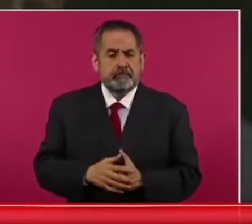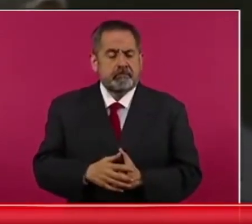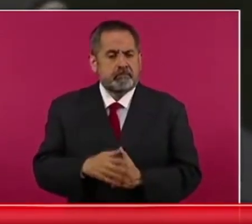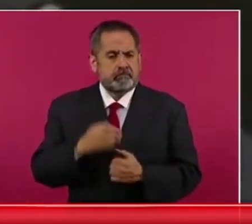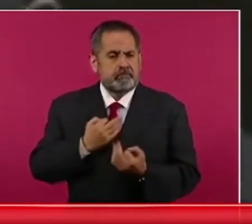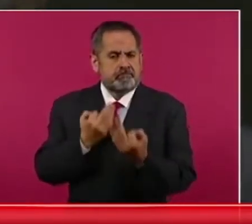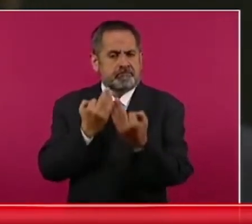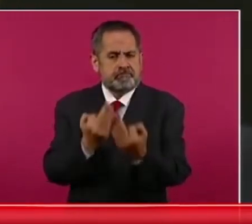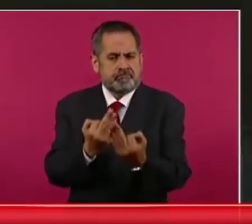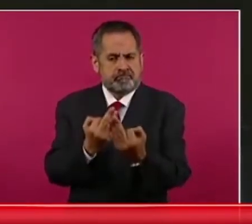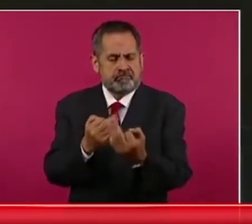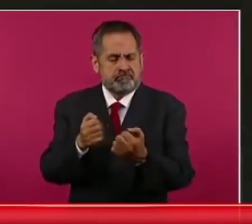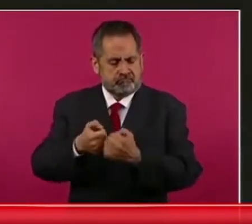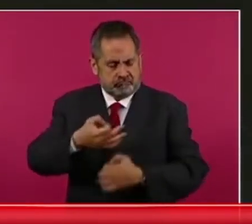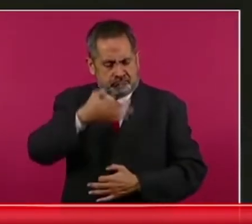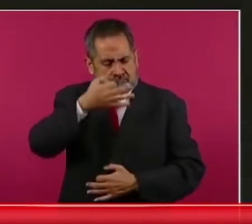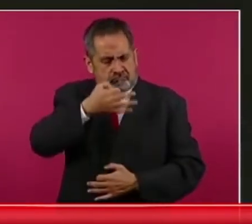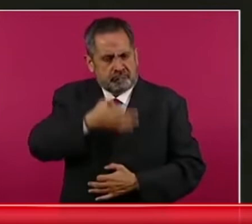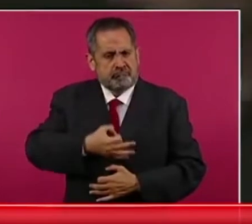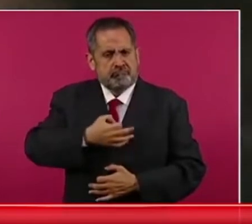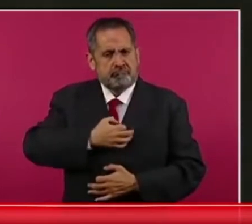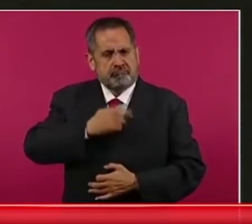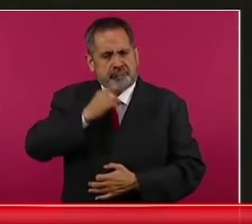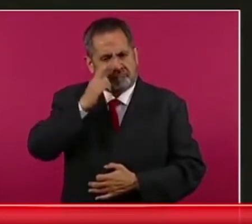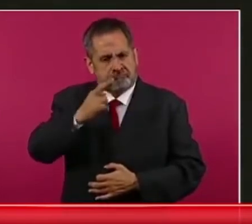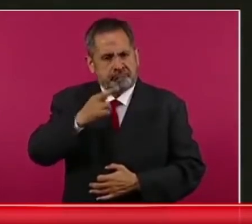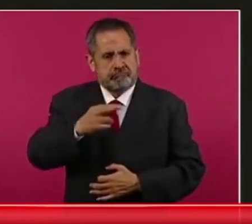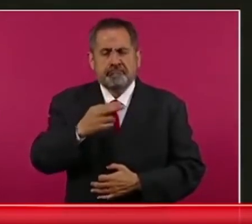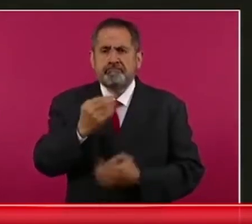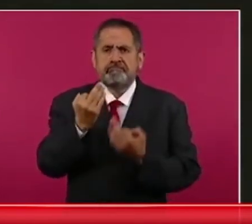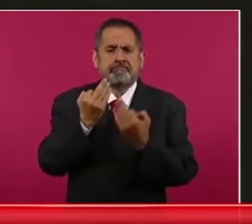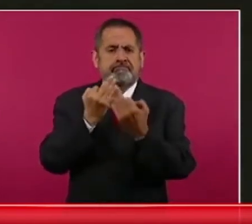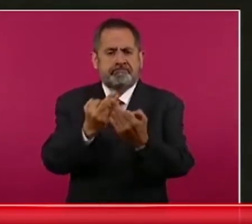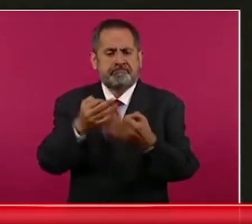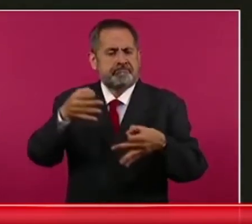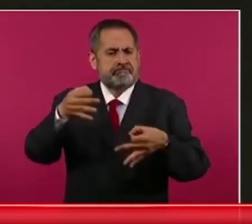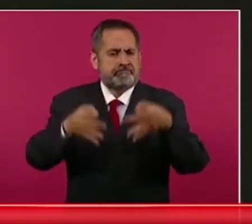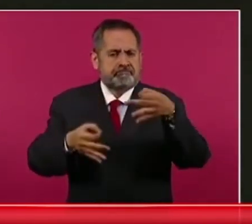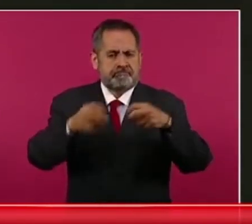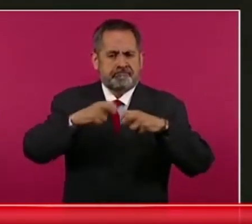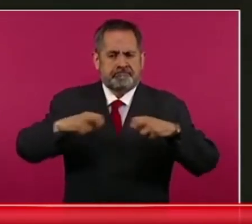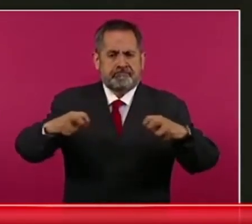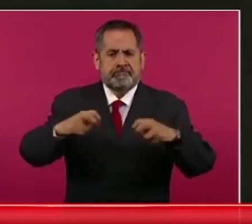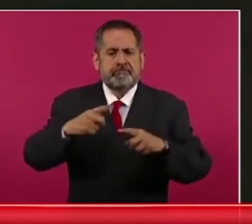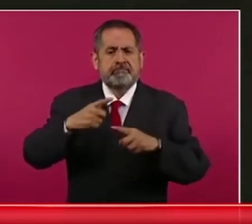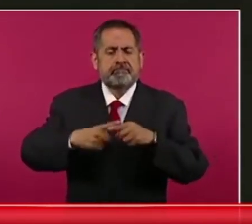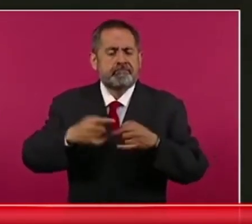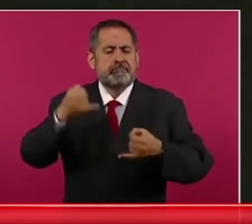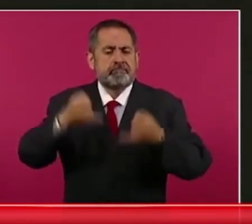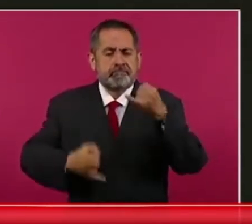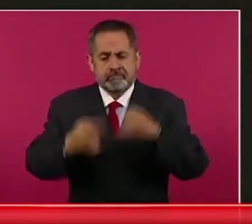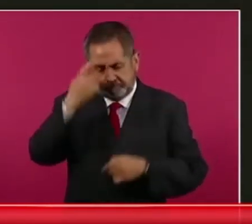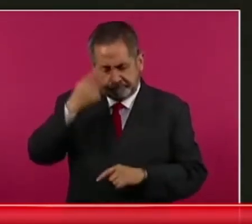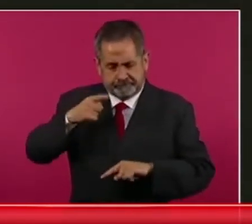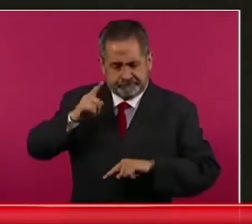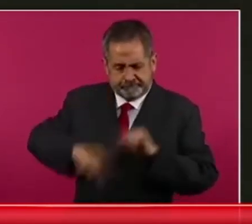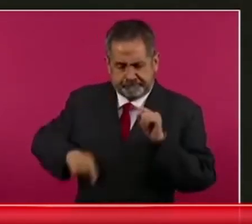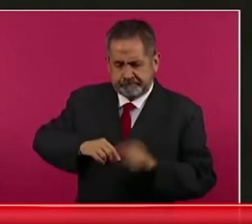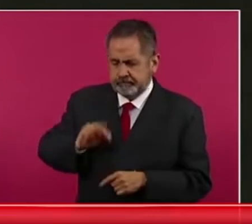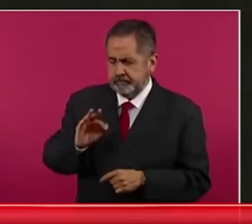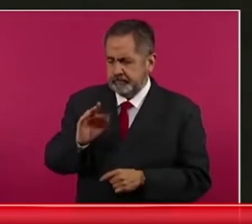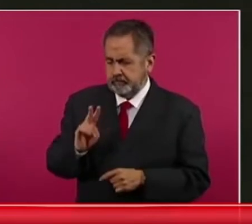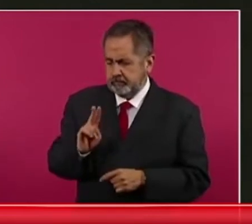comparezco con dignidad ante este tribunal por el juicio de desafuero en mi